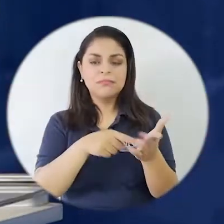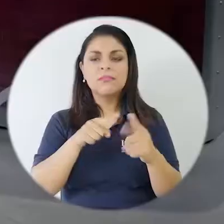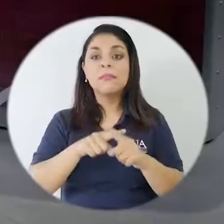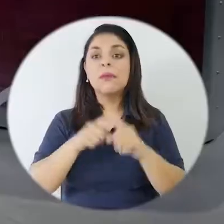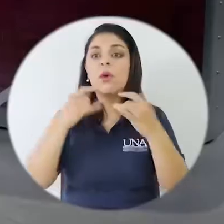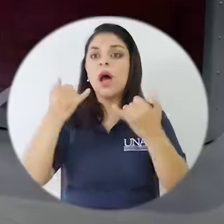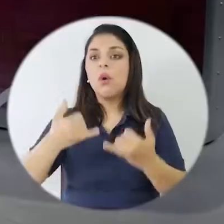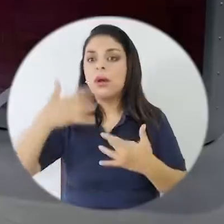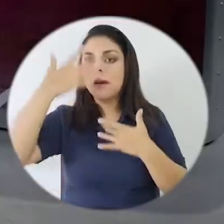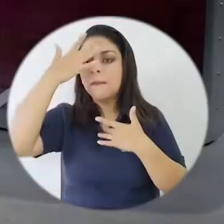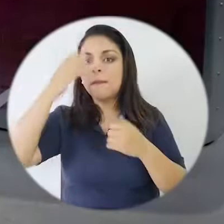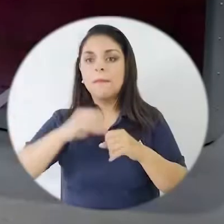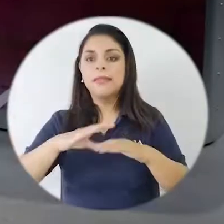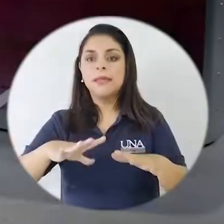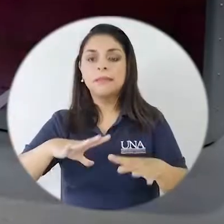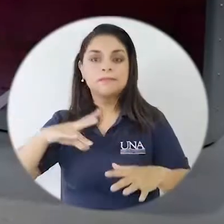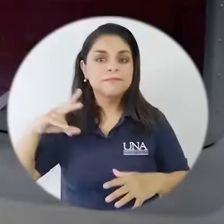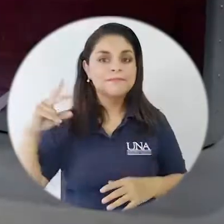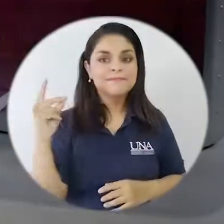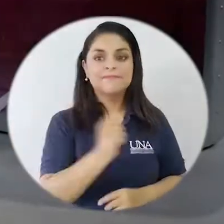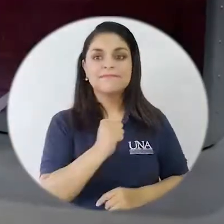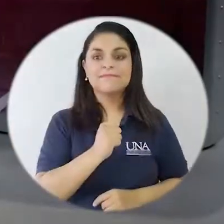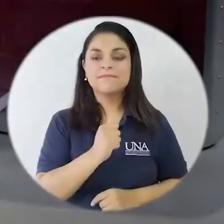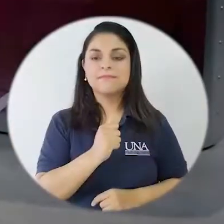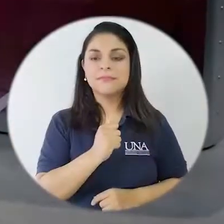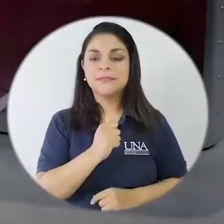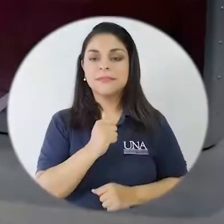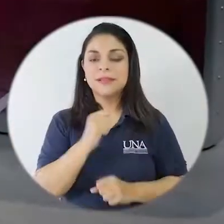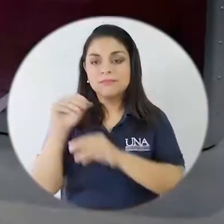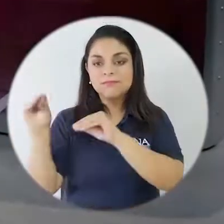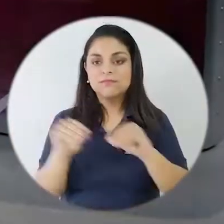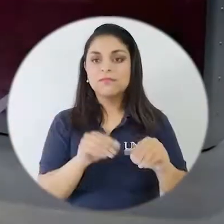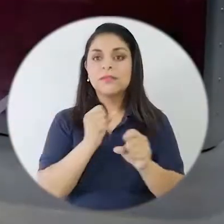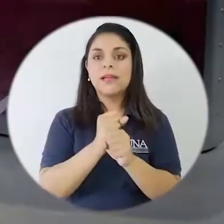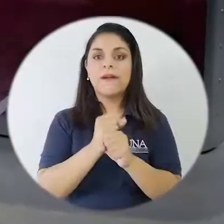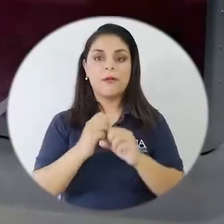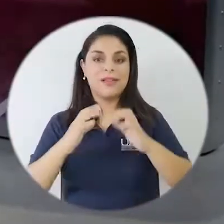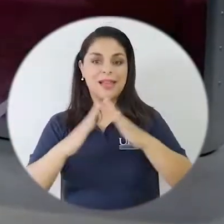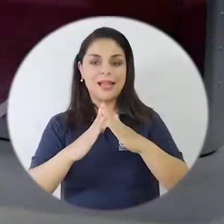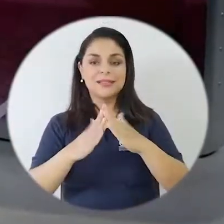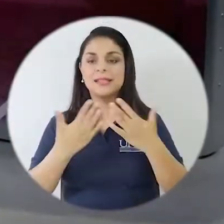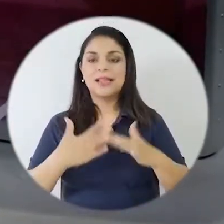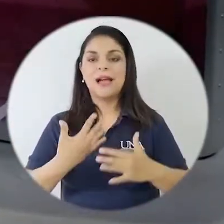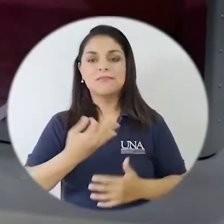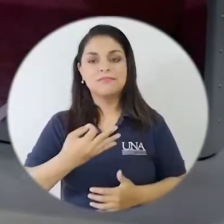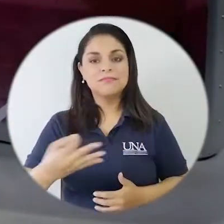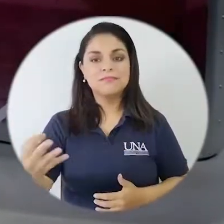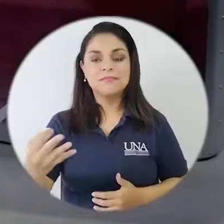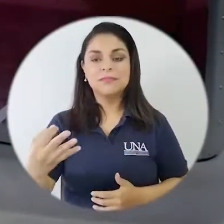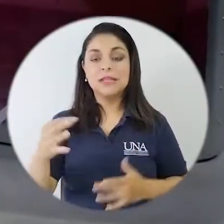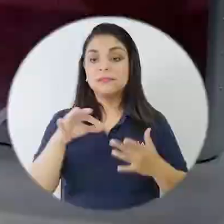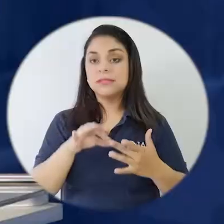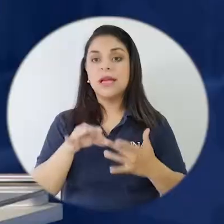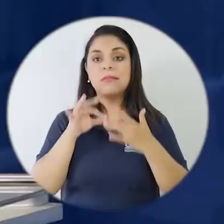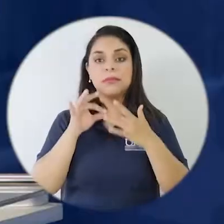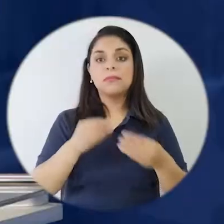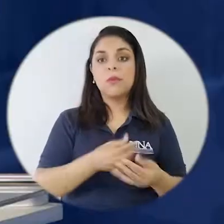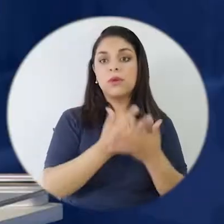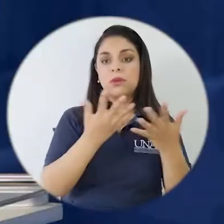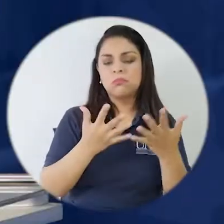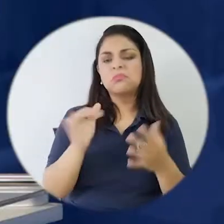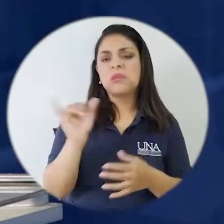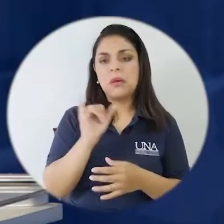pandemia nos empujó a hacer del teletrabajo algo como cotidiano, ¿verdad? Tanto en el sector público como